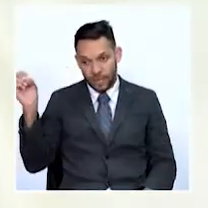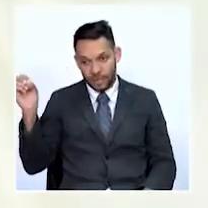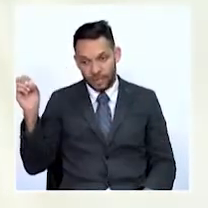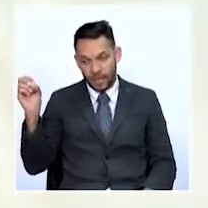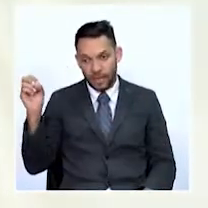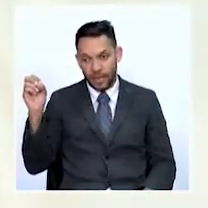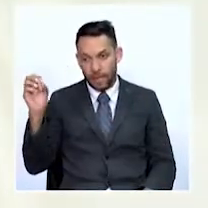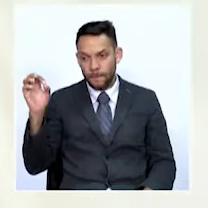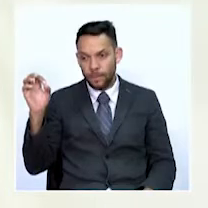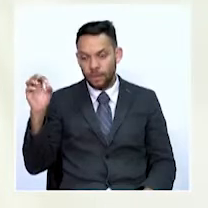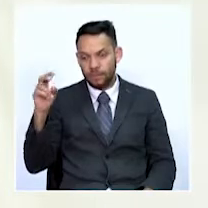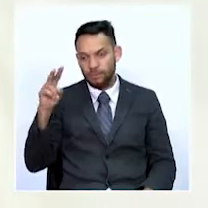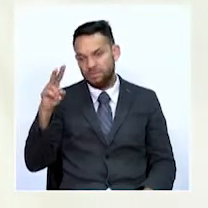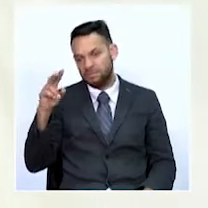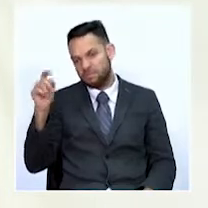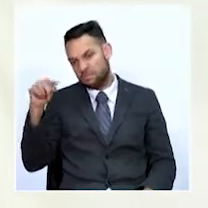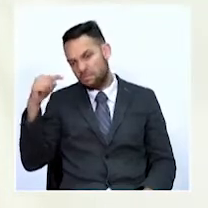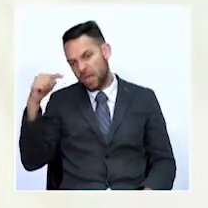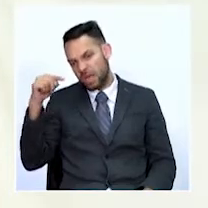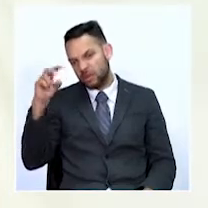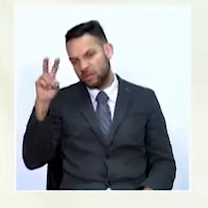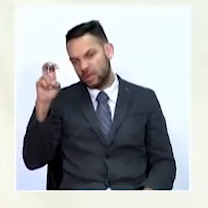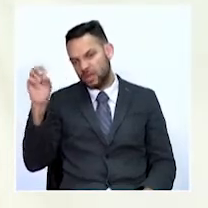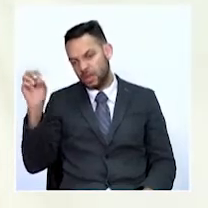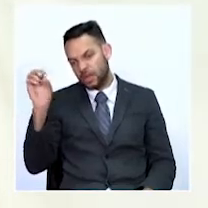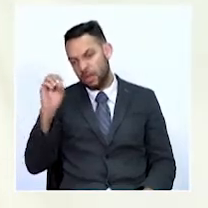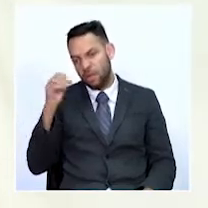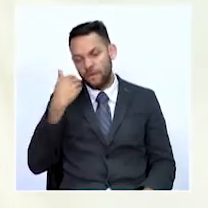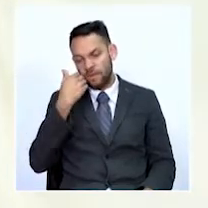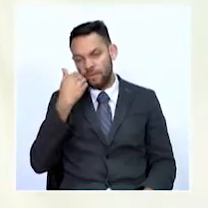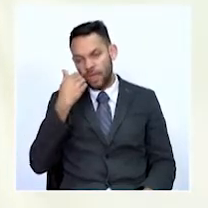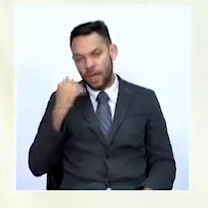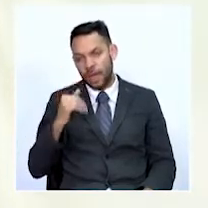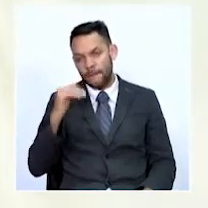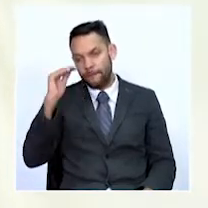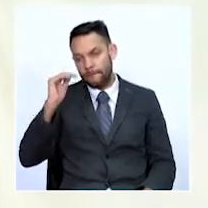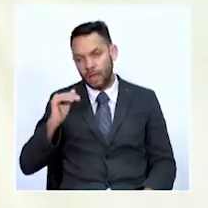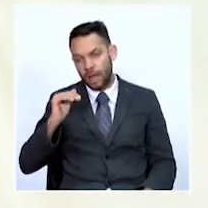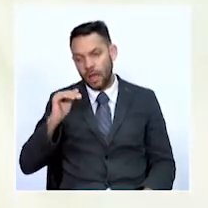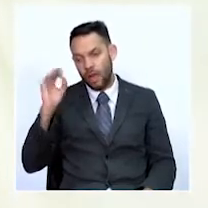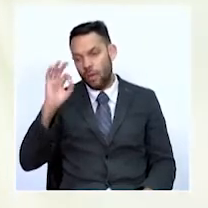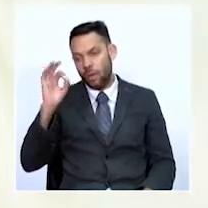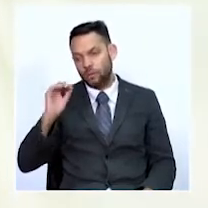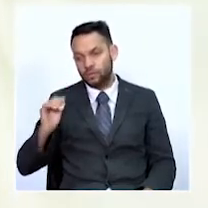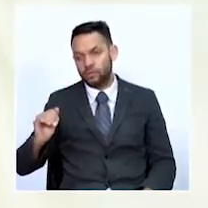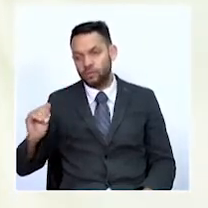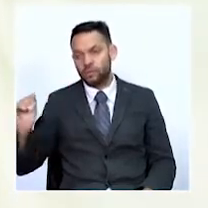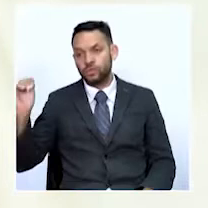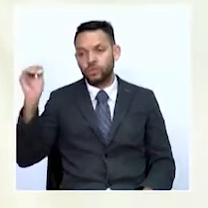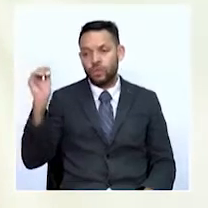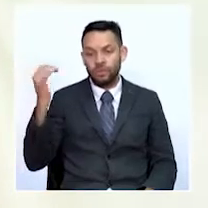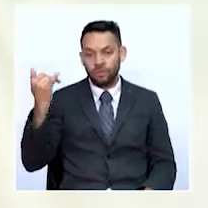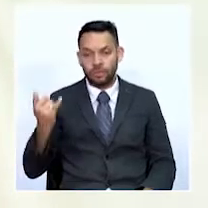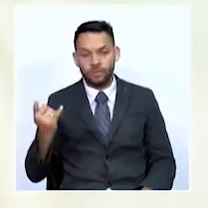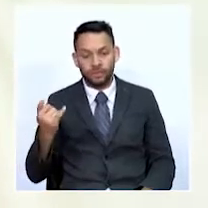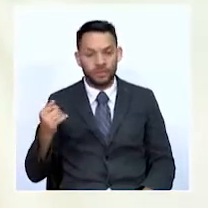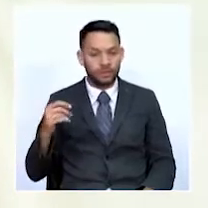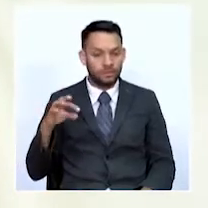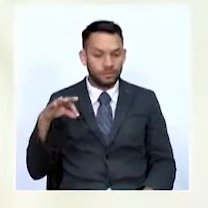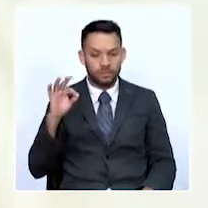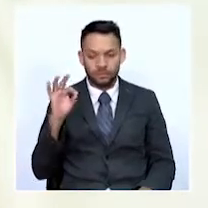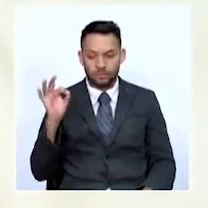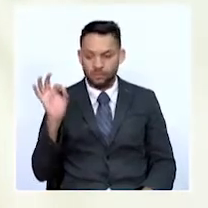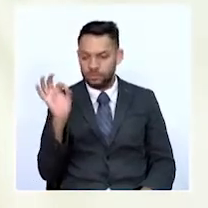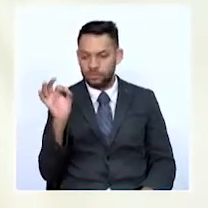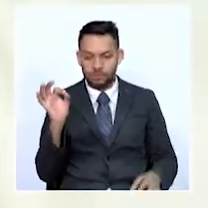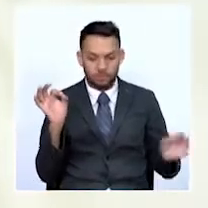en la enfermedad puede bajar o subir. ¿Qué es lo que hace la acupuntura cuando coloca las agujas hacia un lado o hacia el